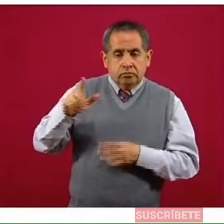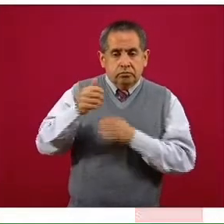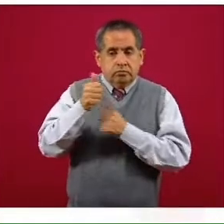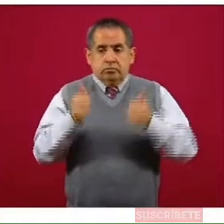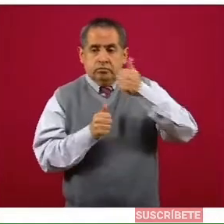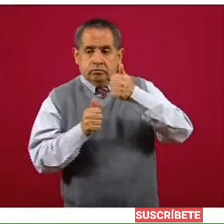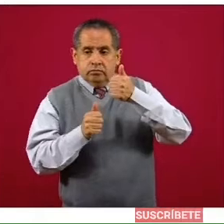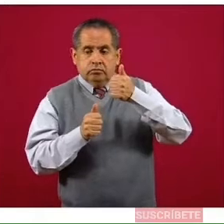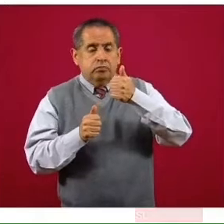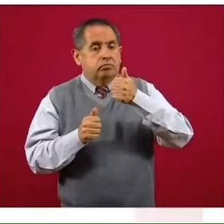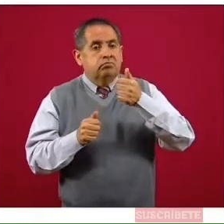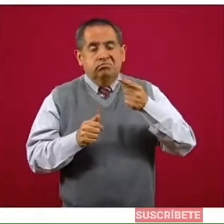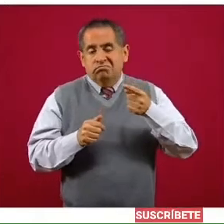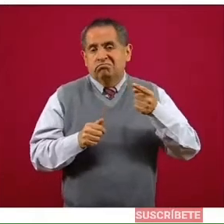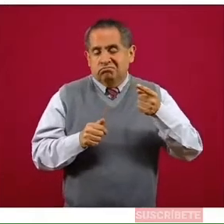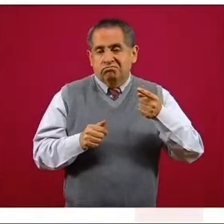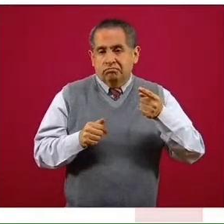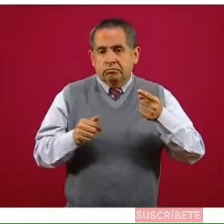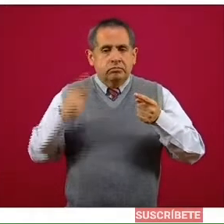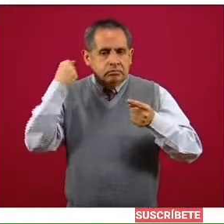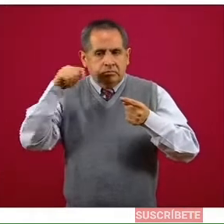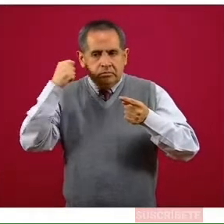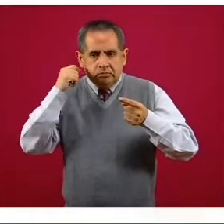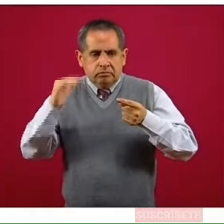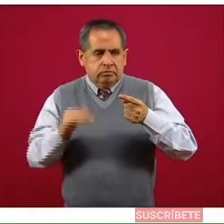en ocupación hospitalaria a Tabasco.